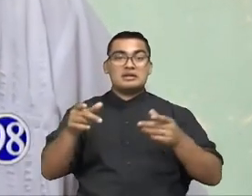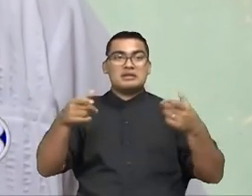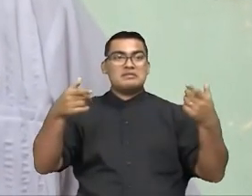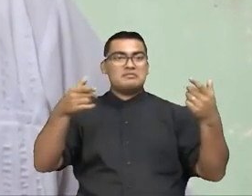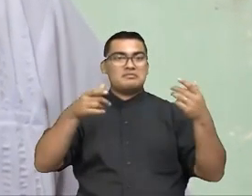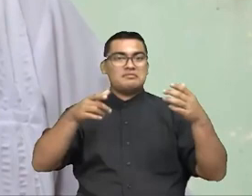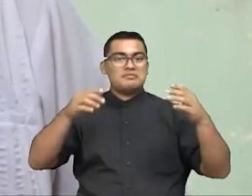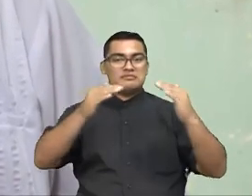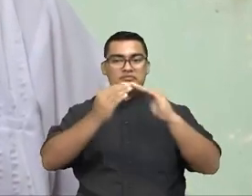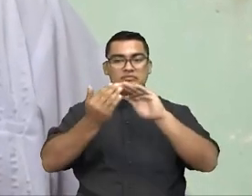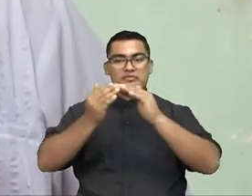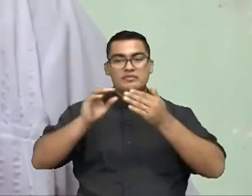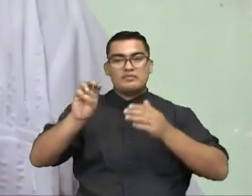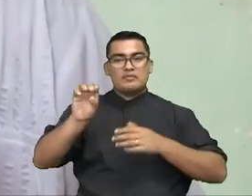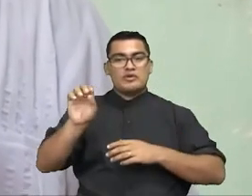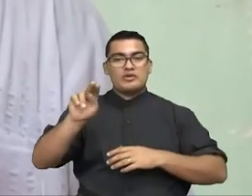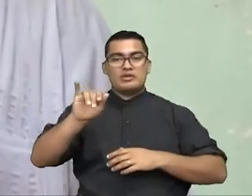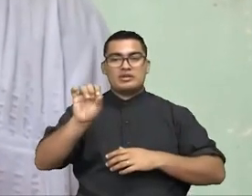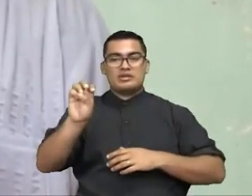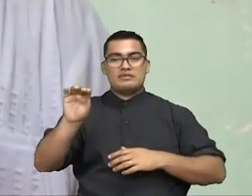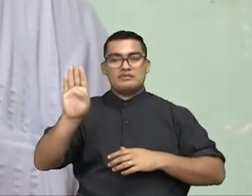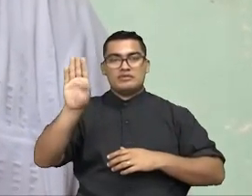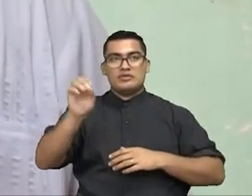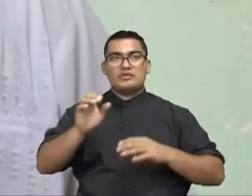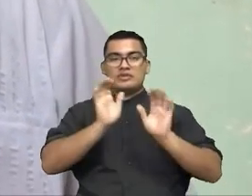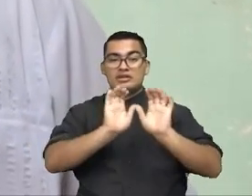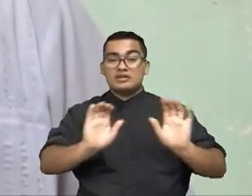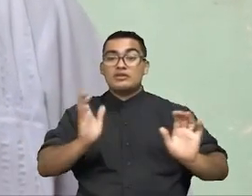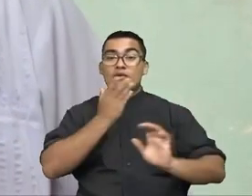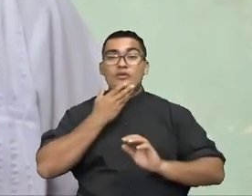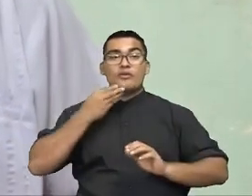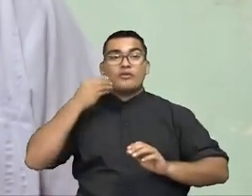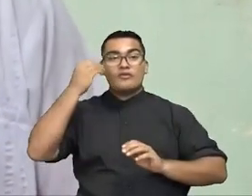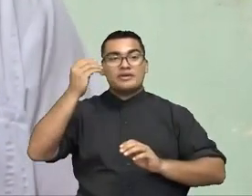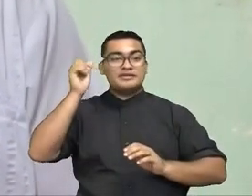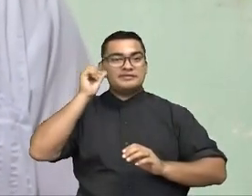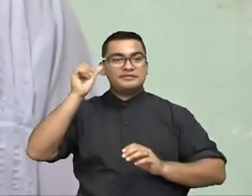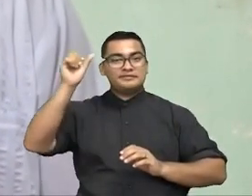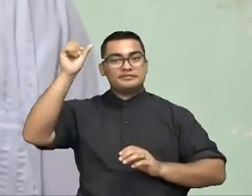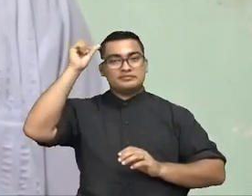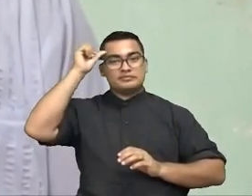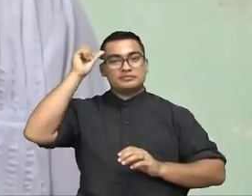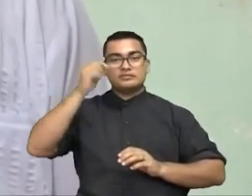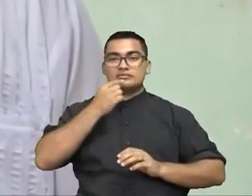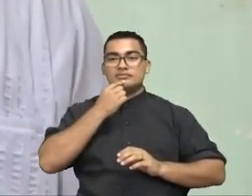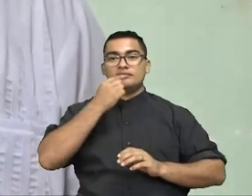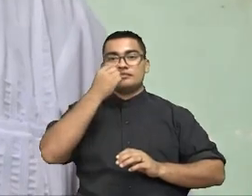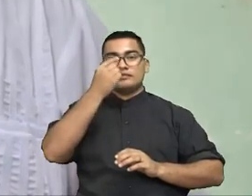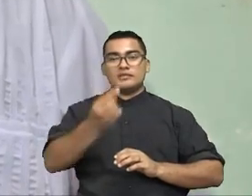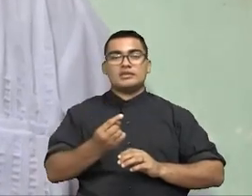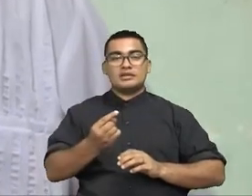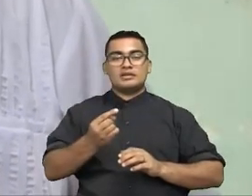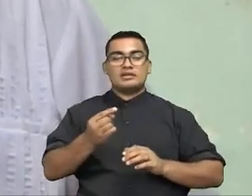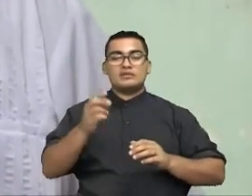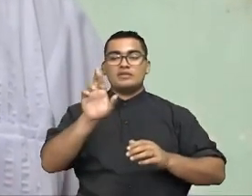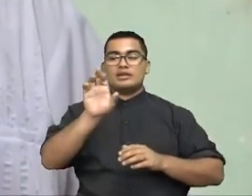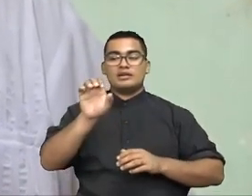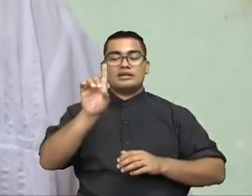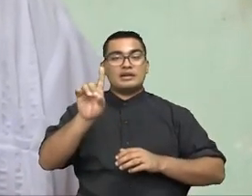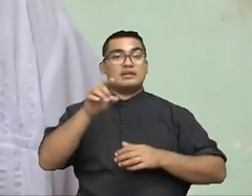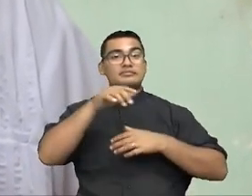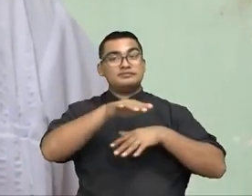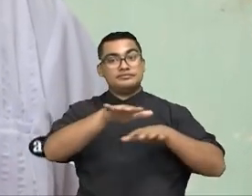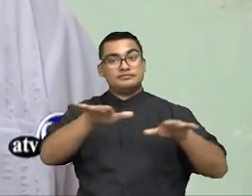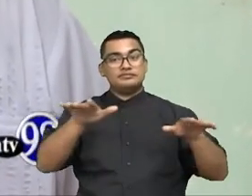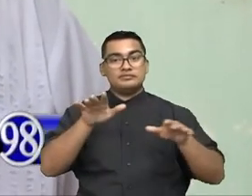niños, adolescentes, jóvenes, adultos, ¿verdad? Y esto es una red de servicios que tenemos en